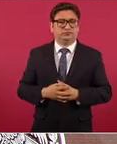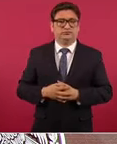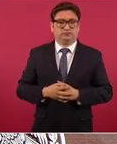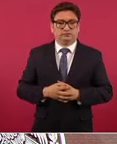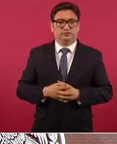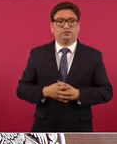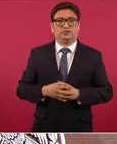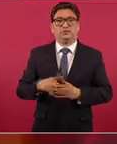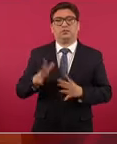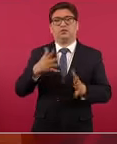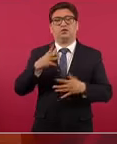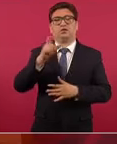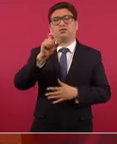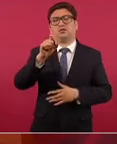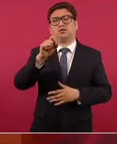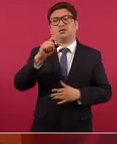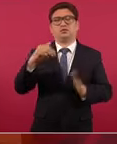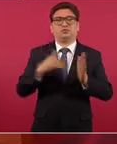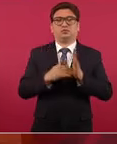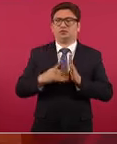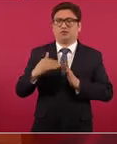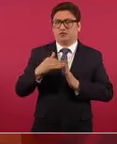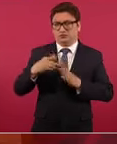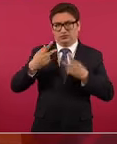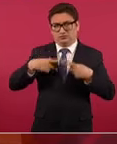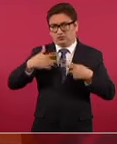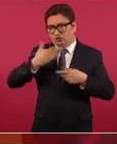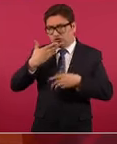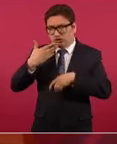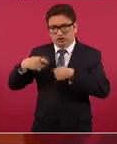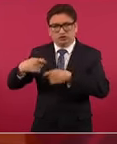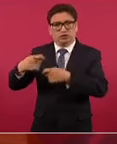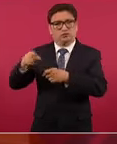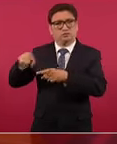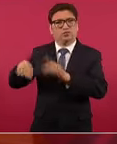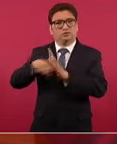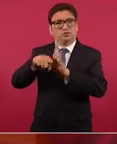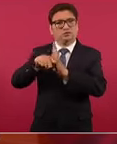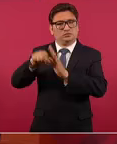hay como 20 millones de conservadores en el país